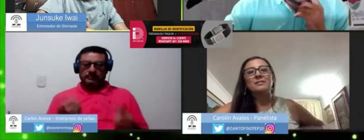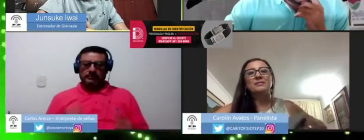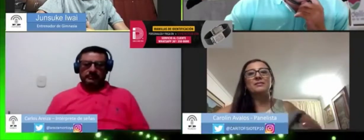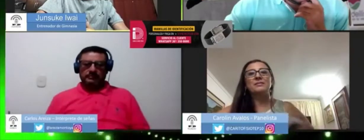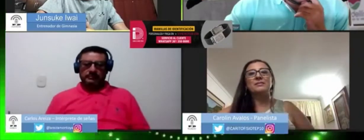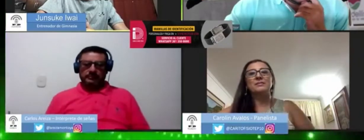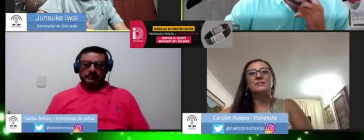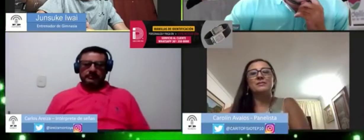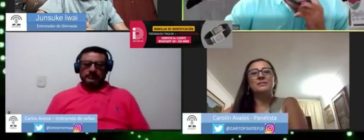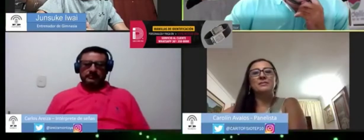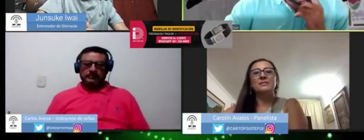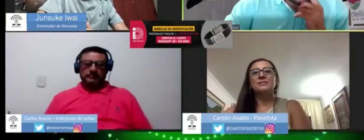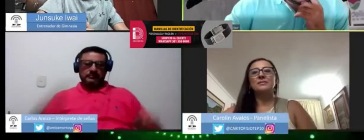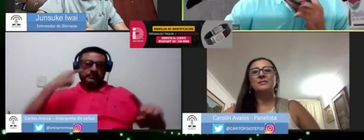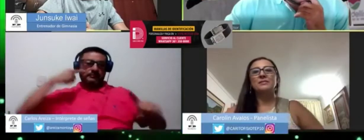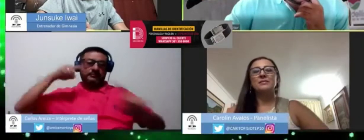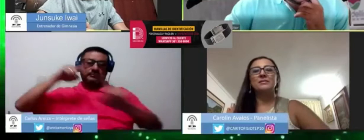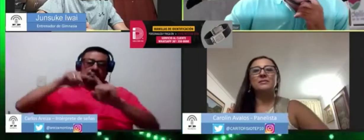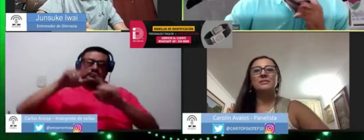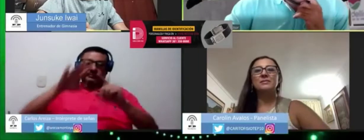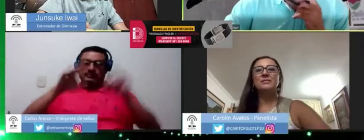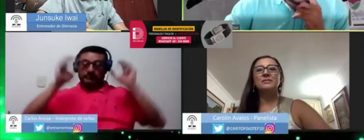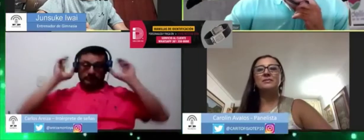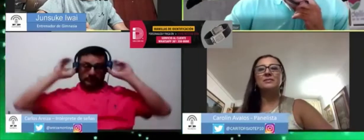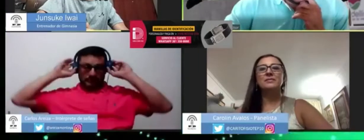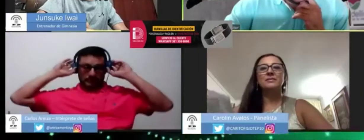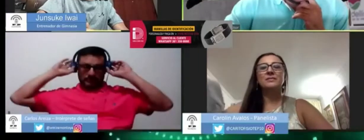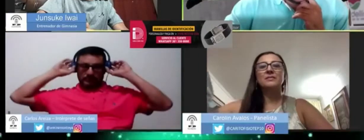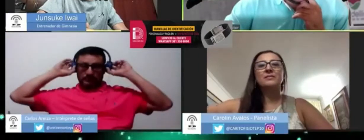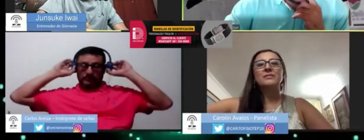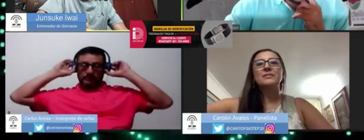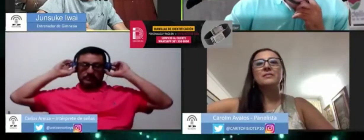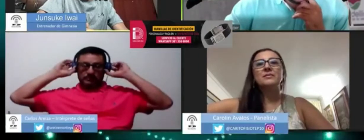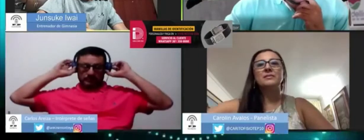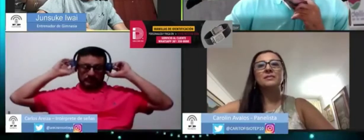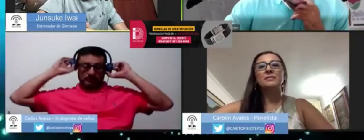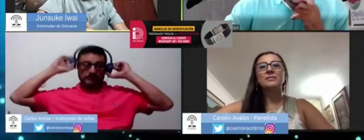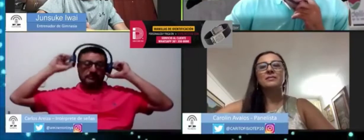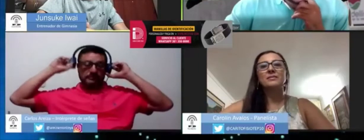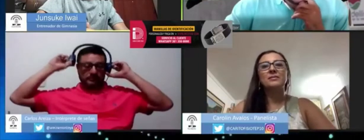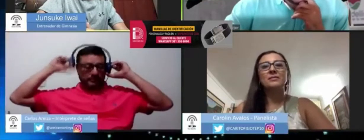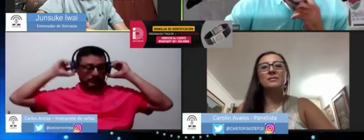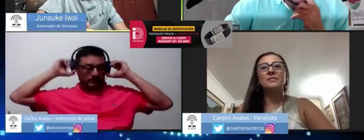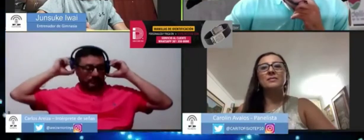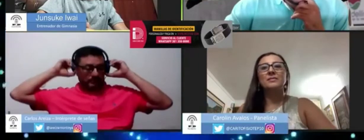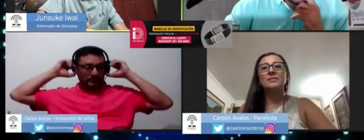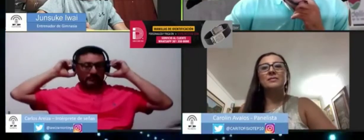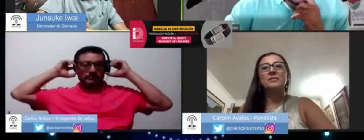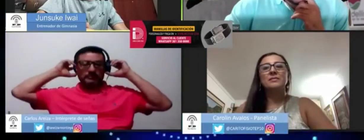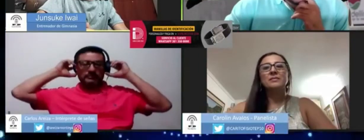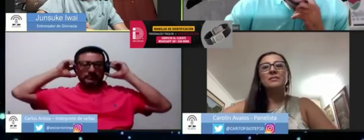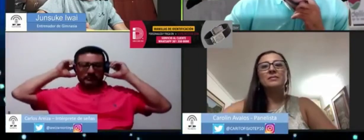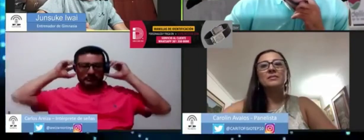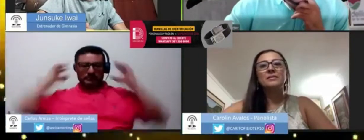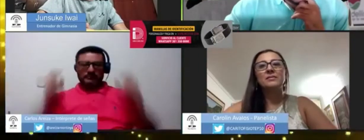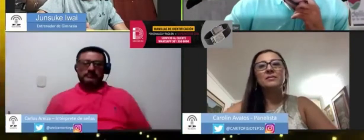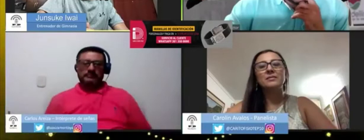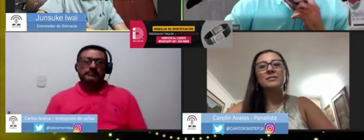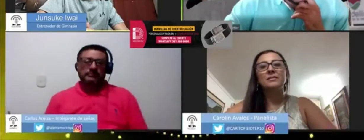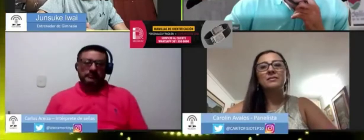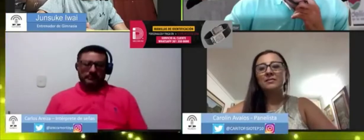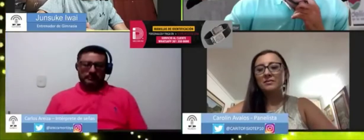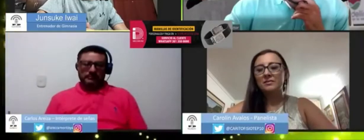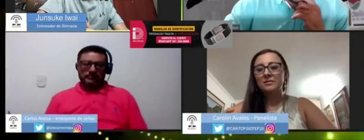mi meta para estar en Colombia y no alcancé